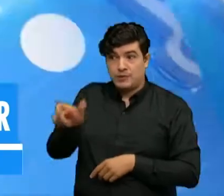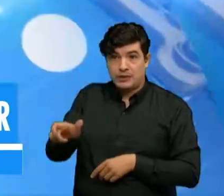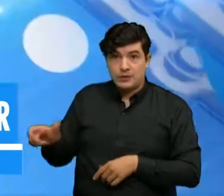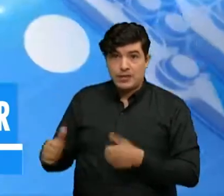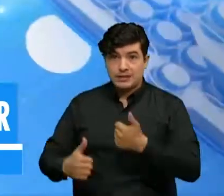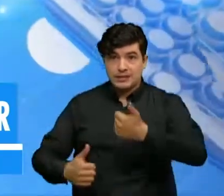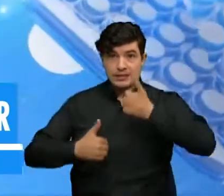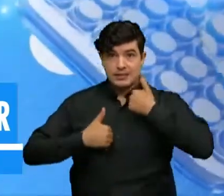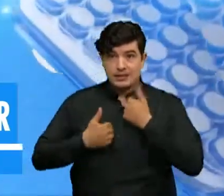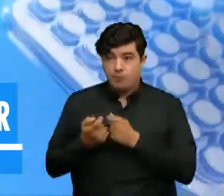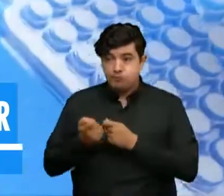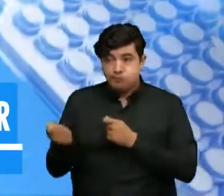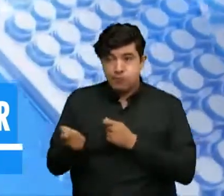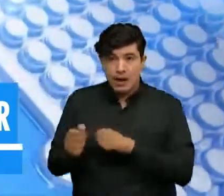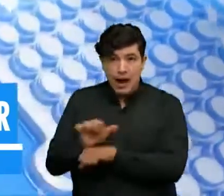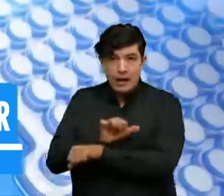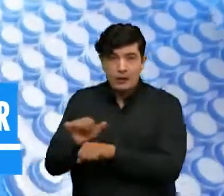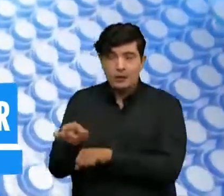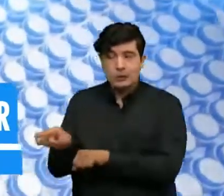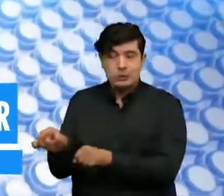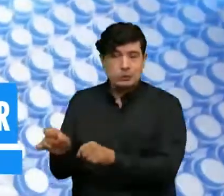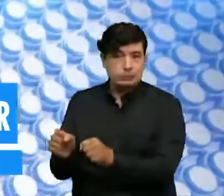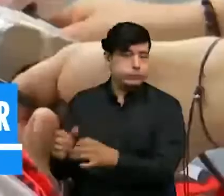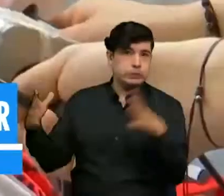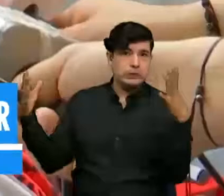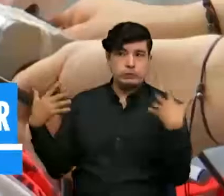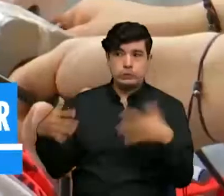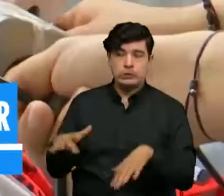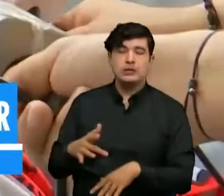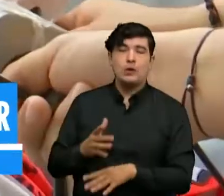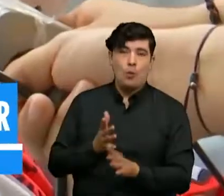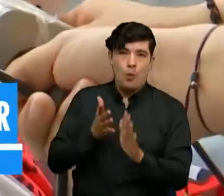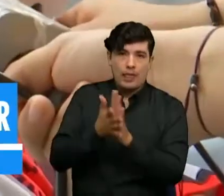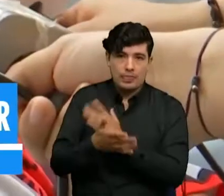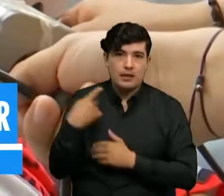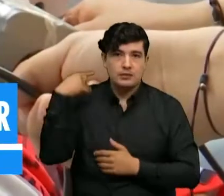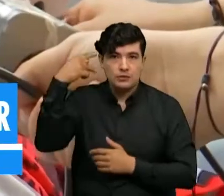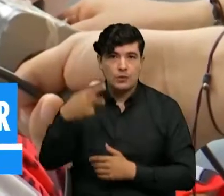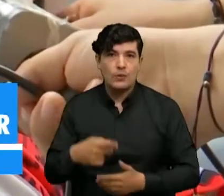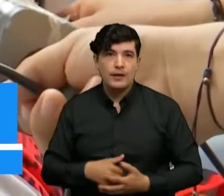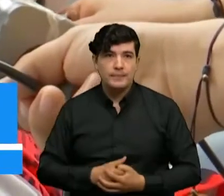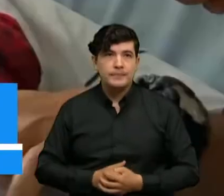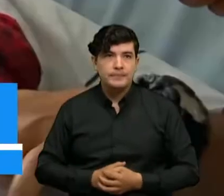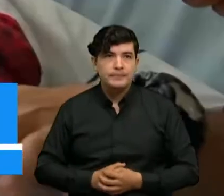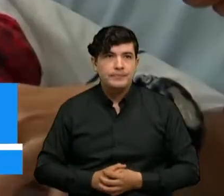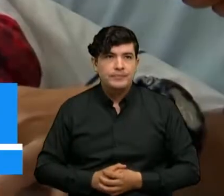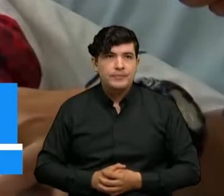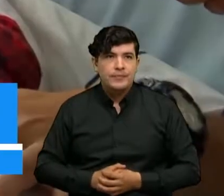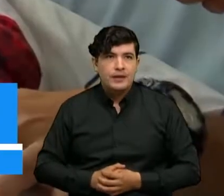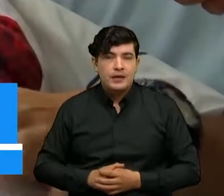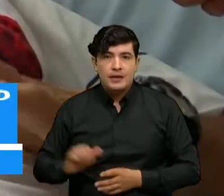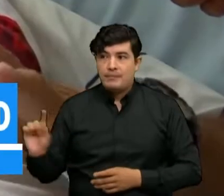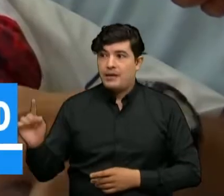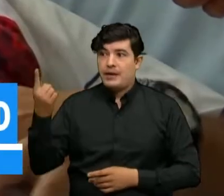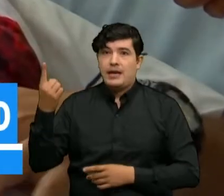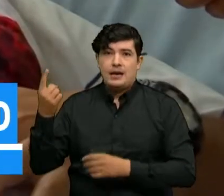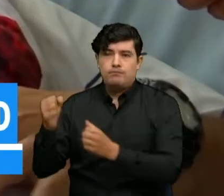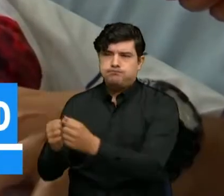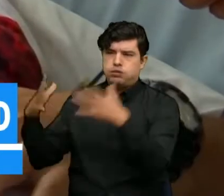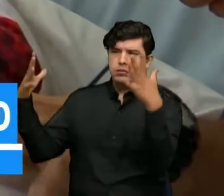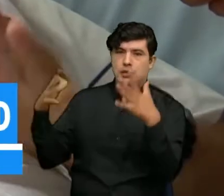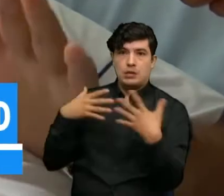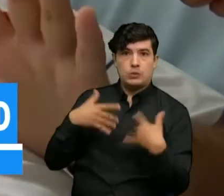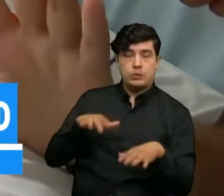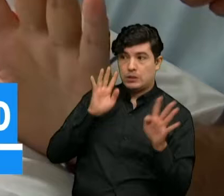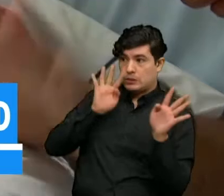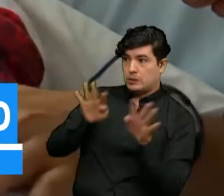previos y posteriores al ataque. Ya íbamos saliendo y sonó la segunda detonación que nos mandó a volar. Uno dice, no, esta es